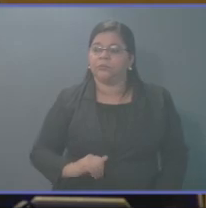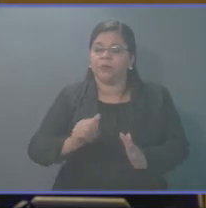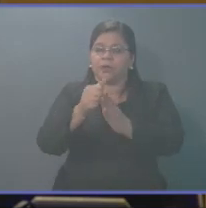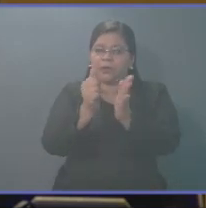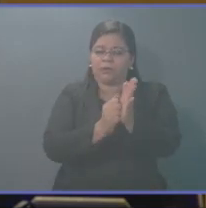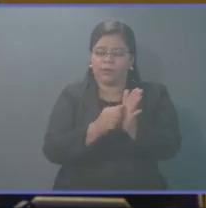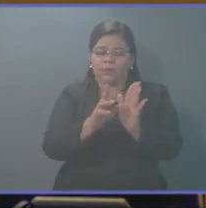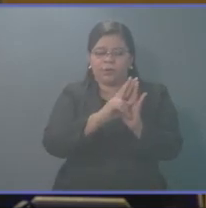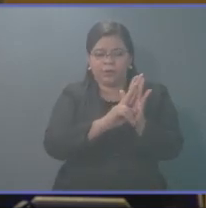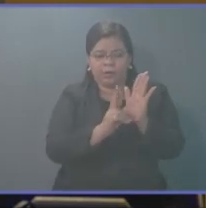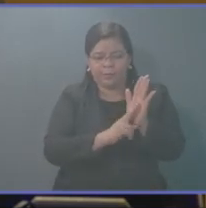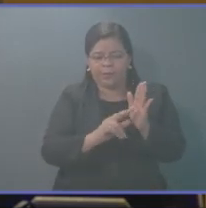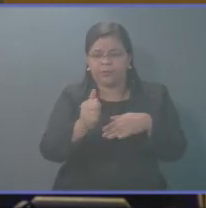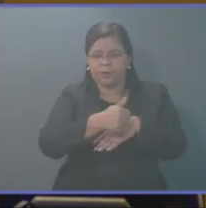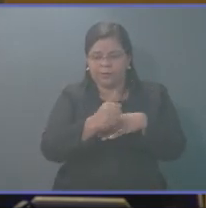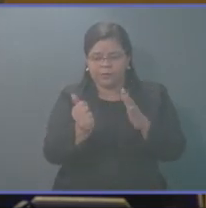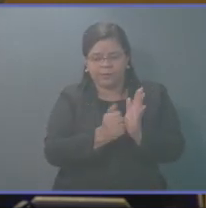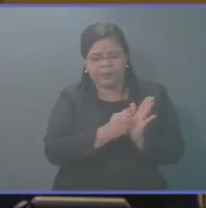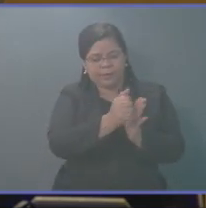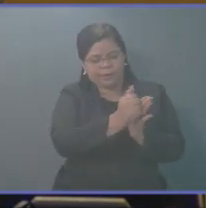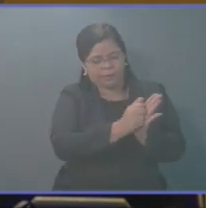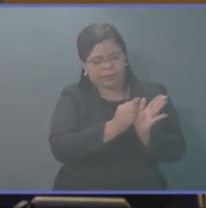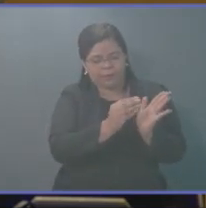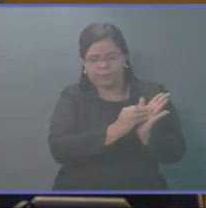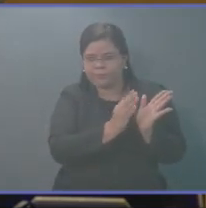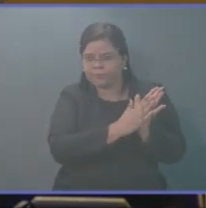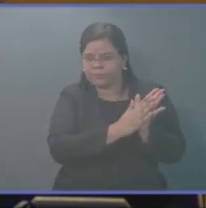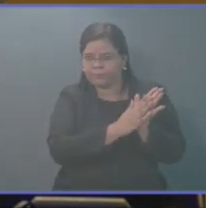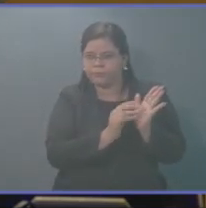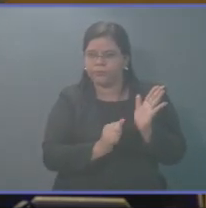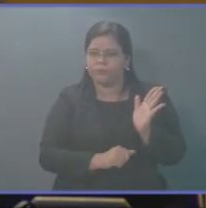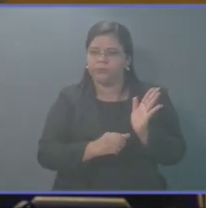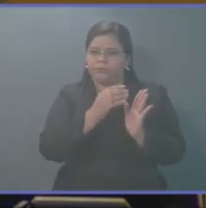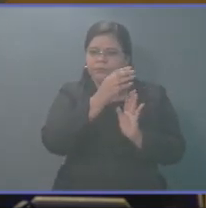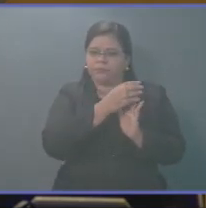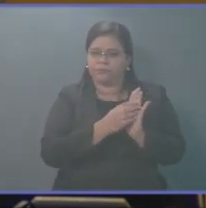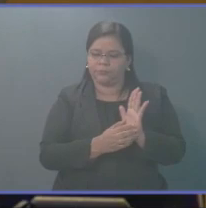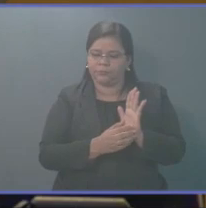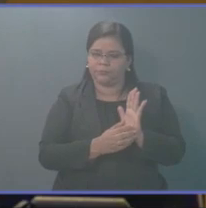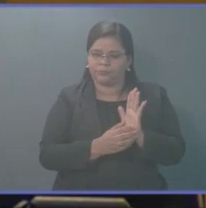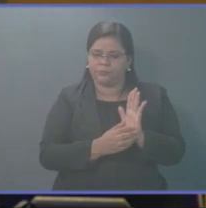Artículo del reglamento interior de esta Asamblea Legislativa. Capítulo